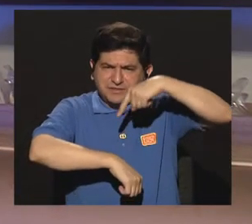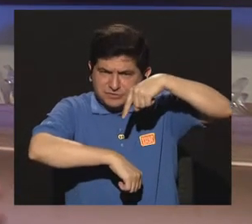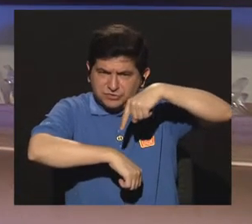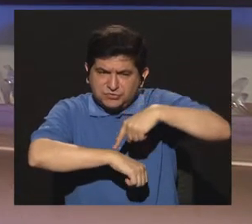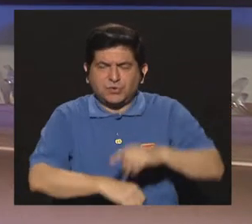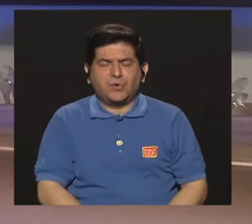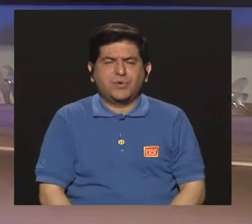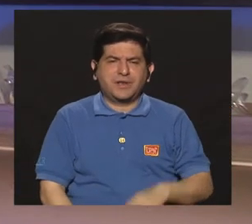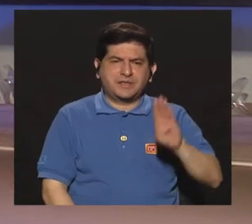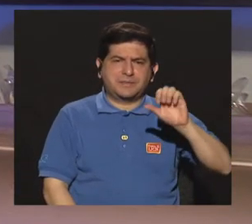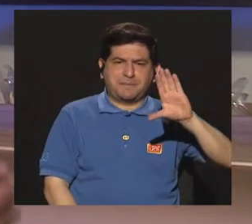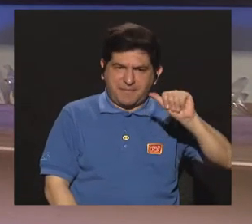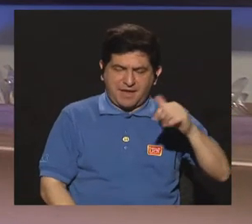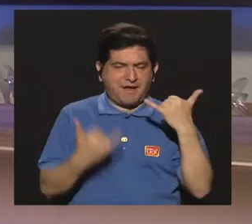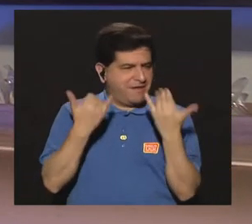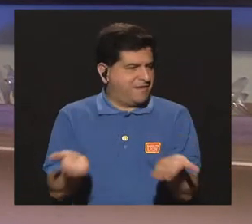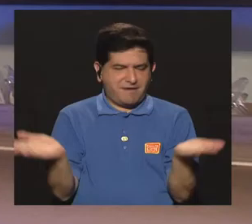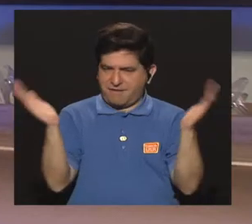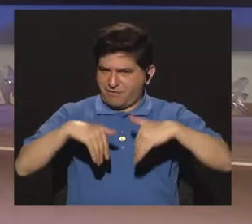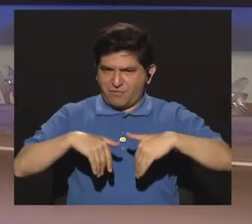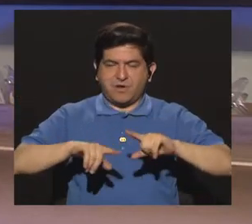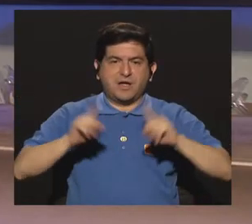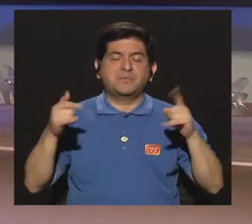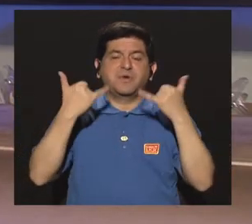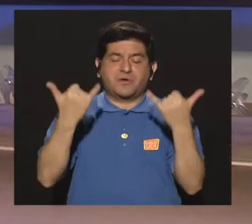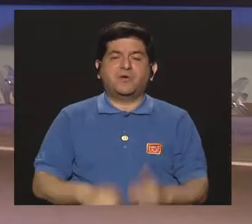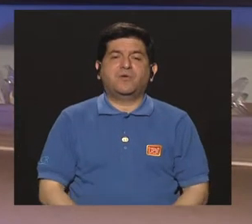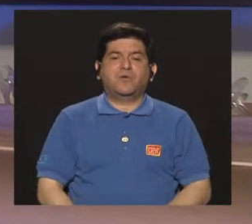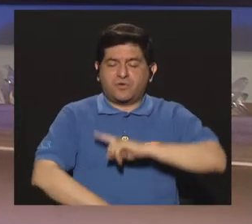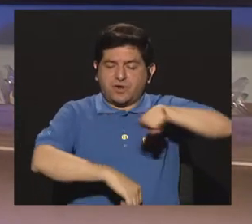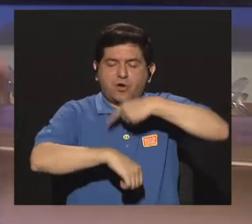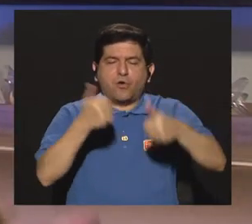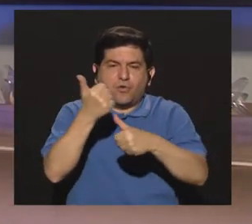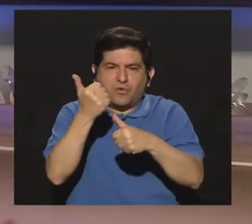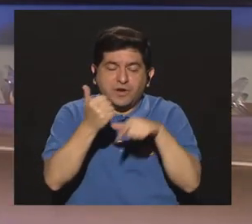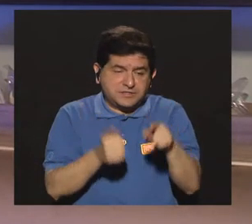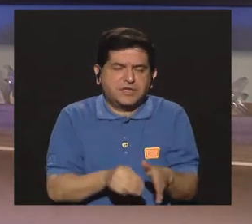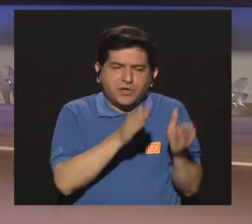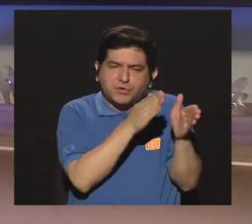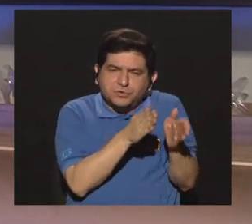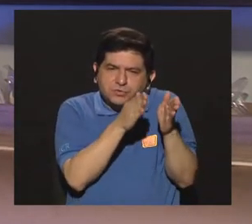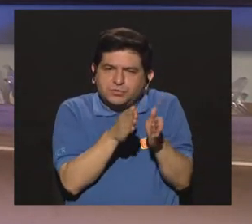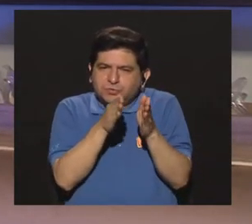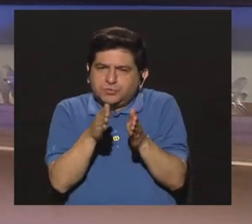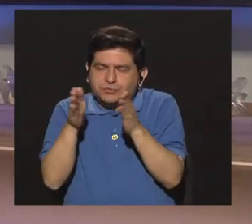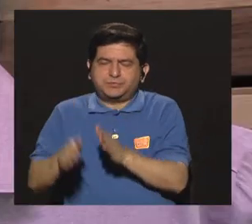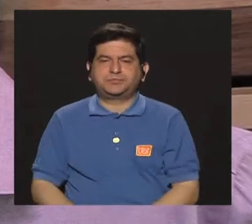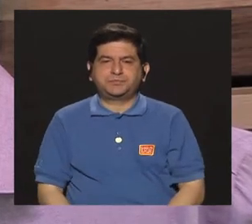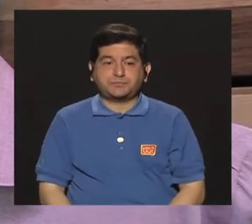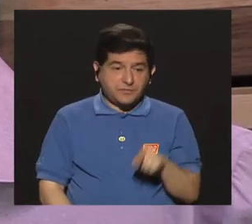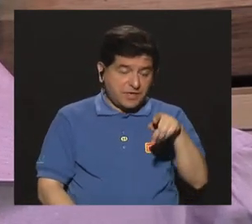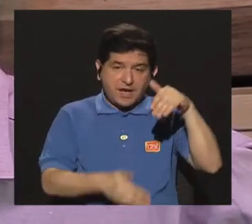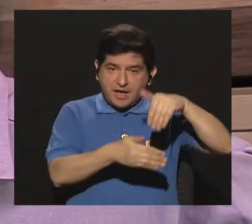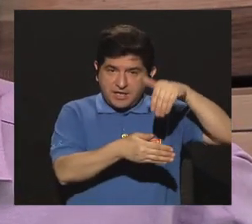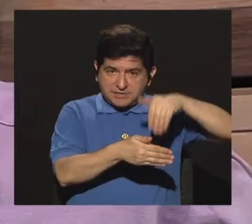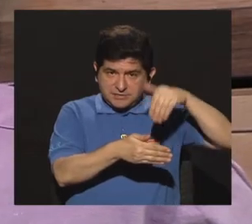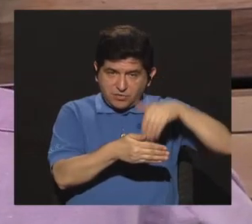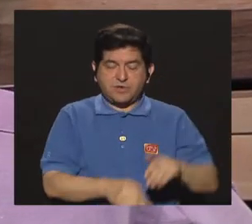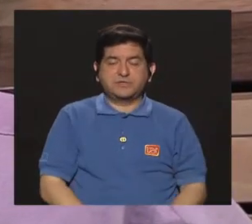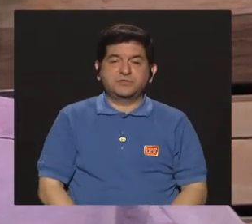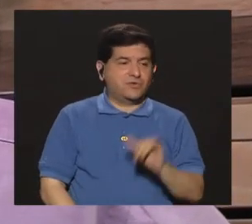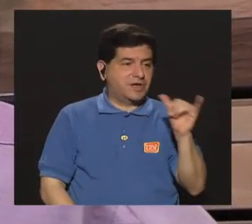asistentes y ellos van formándose en toda la colección se vuelve un profesor más para la formación de los estudiantes también participan con